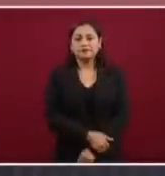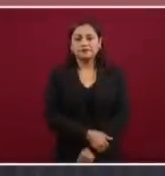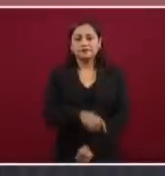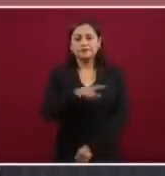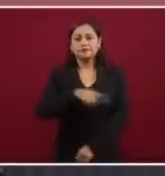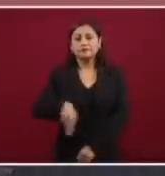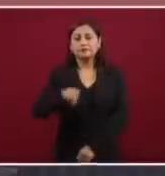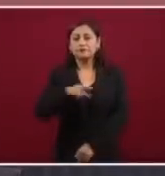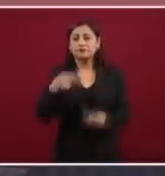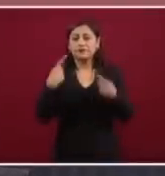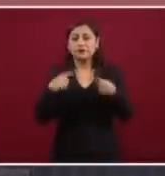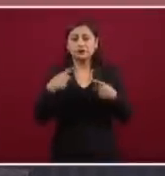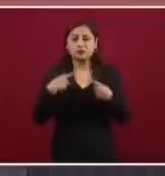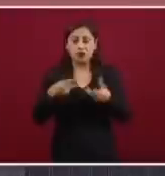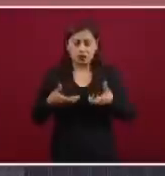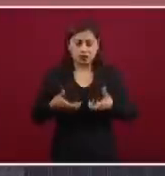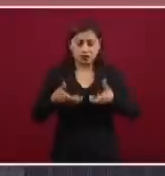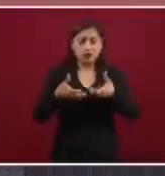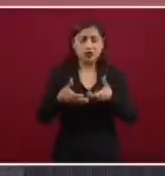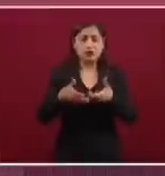caminar con libertad por las calles,